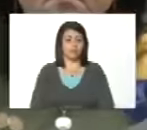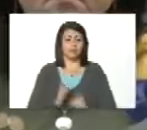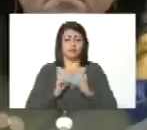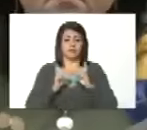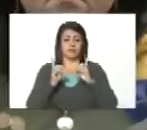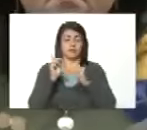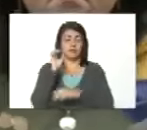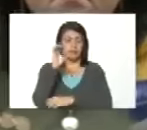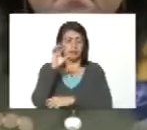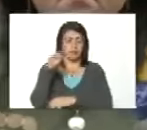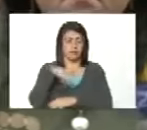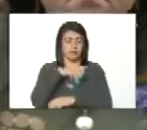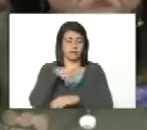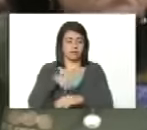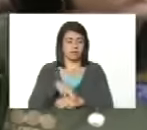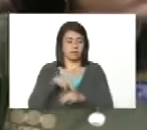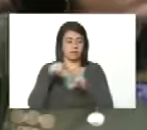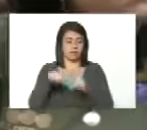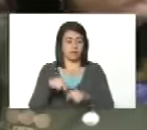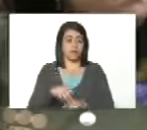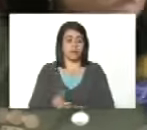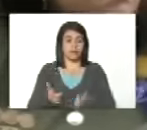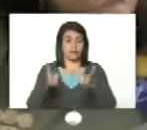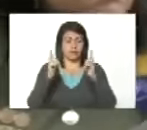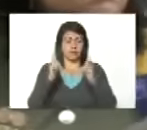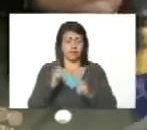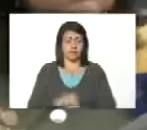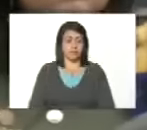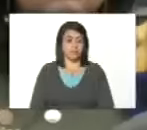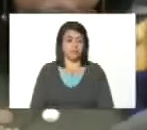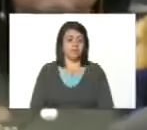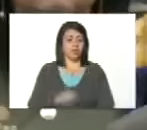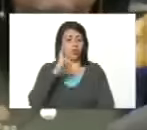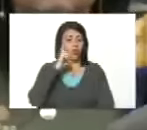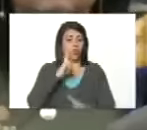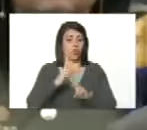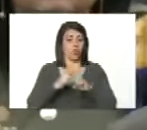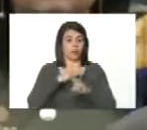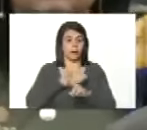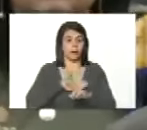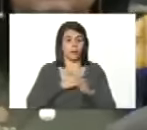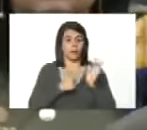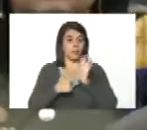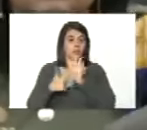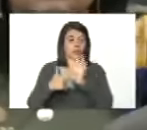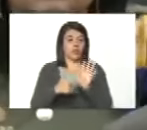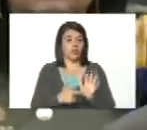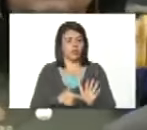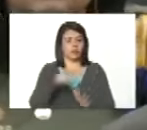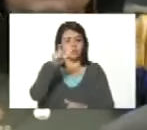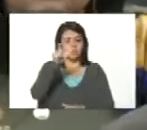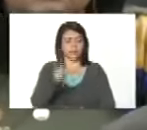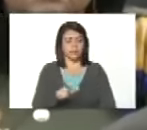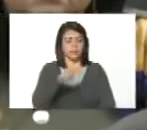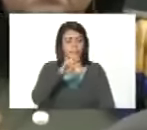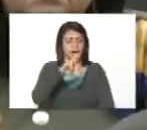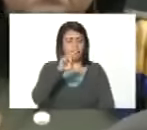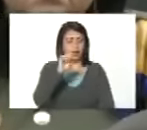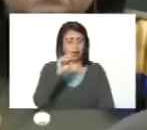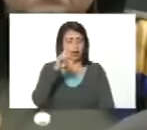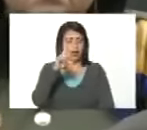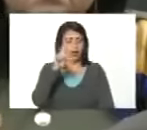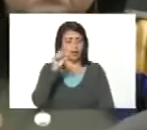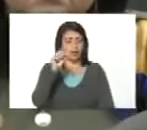digna Asamblea Nacional pues así lo autoriza. Es un honor para mí poder presentar al compañero Radamés